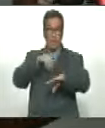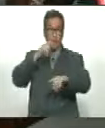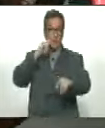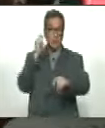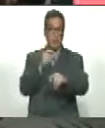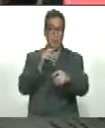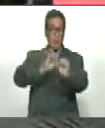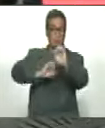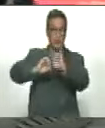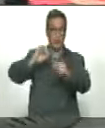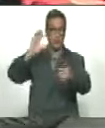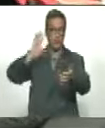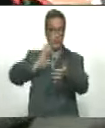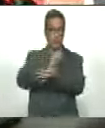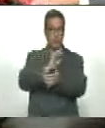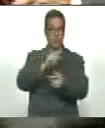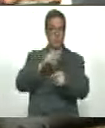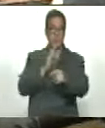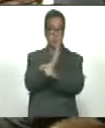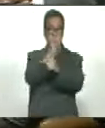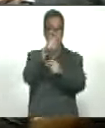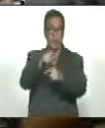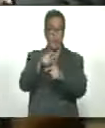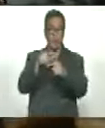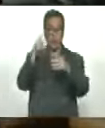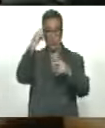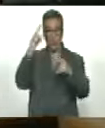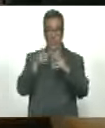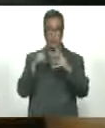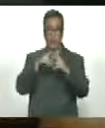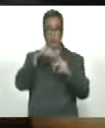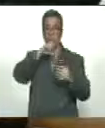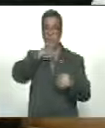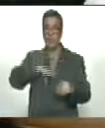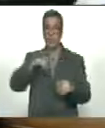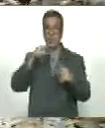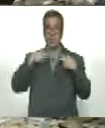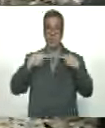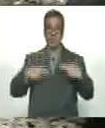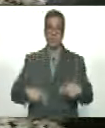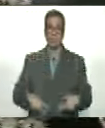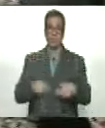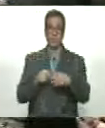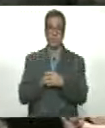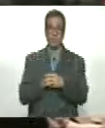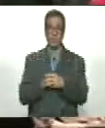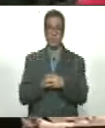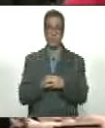el bloqueo más brutal que haya conocido la historia de la humanidad.